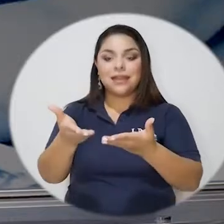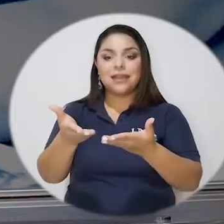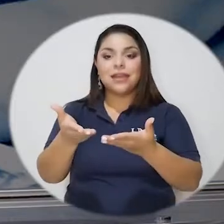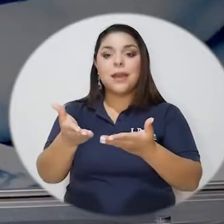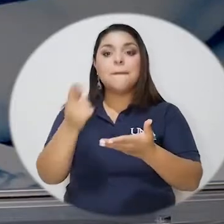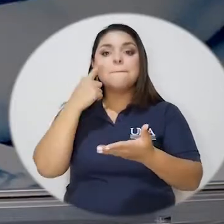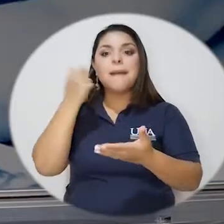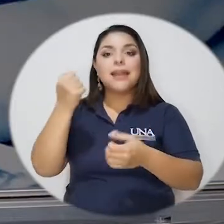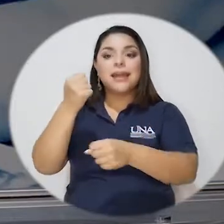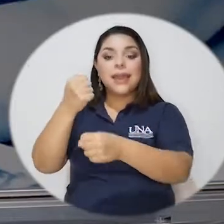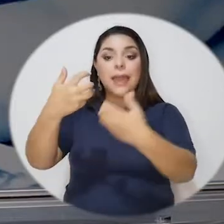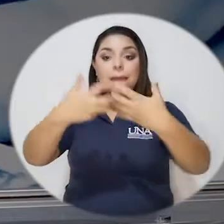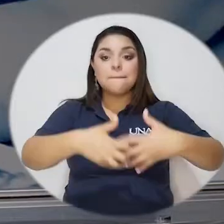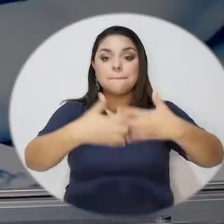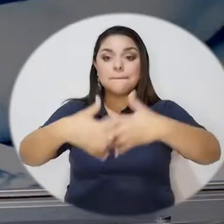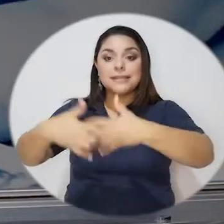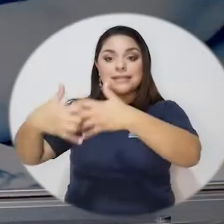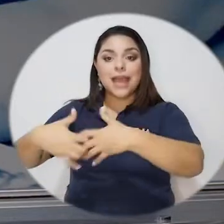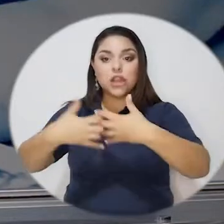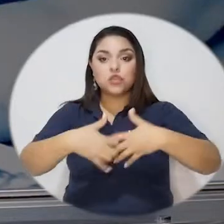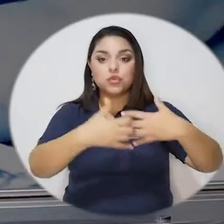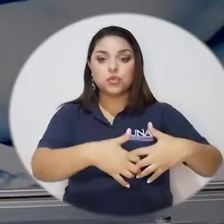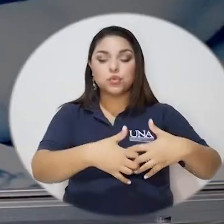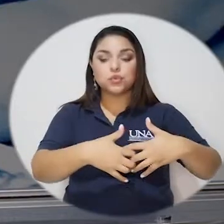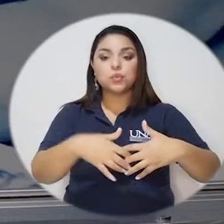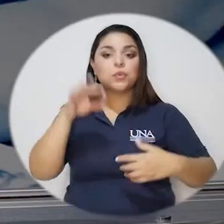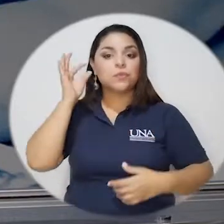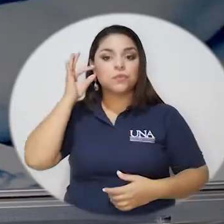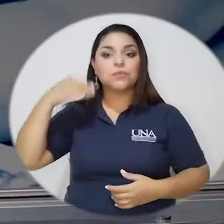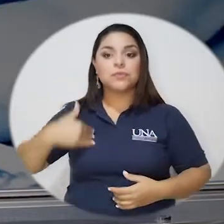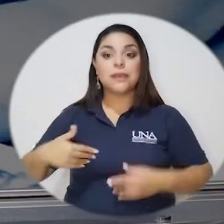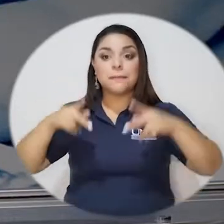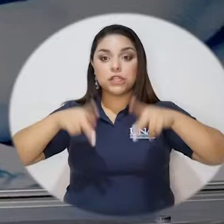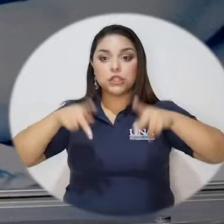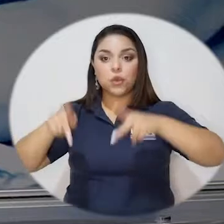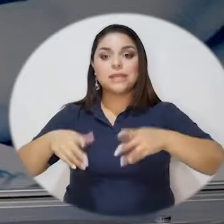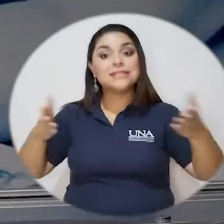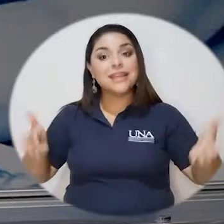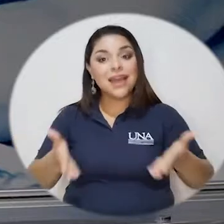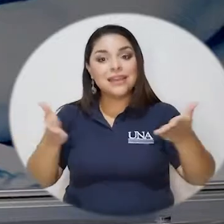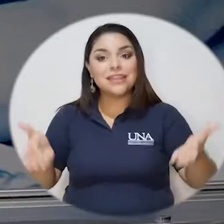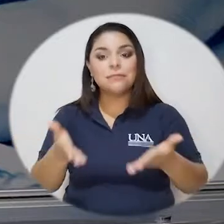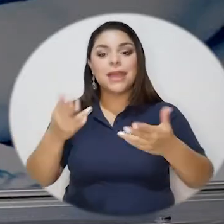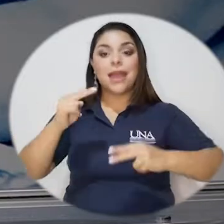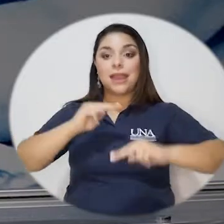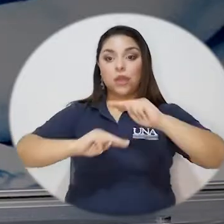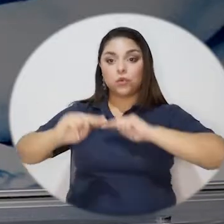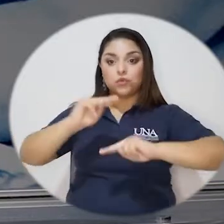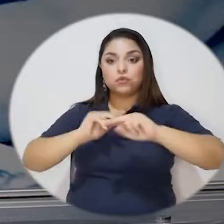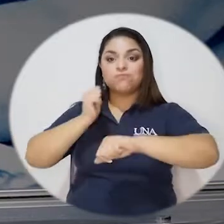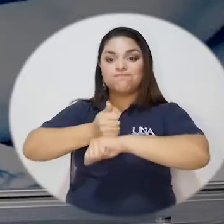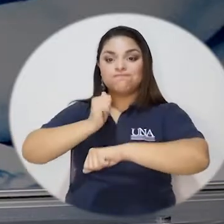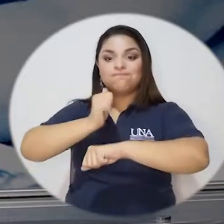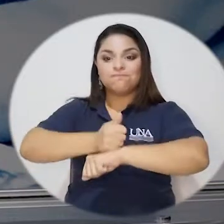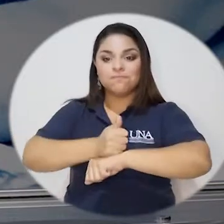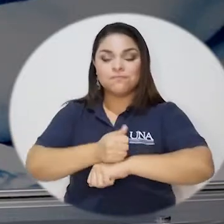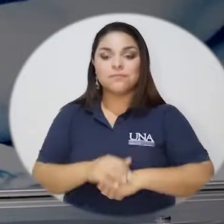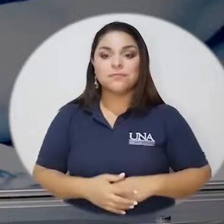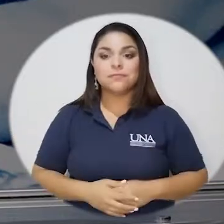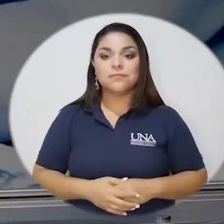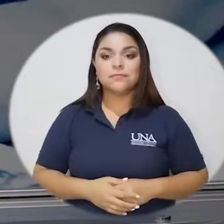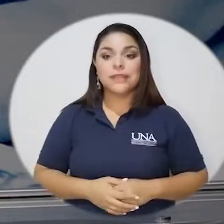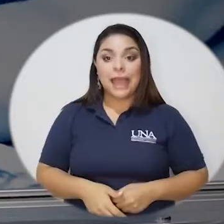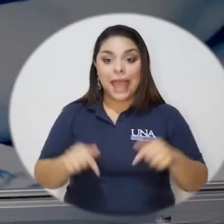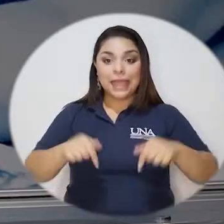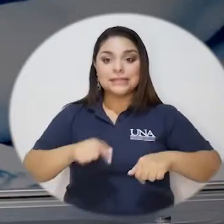facilitar para que los emprendimientos, los empresarios y las empresarias y las personas se animen a hacer negocios.